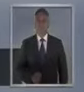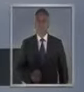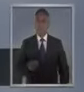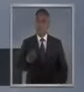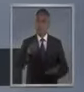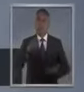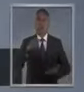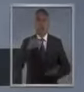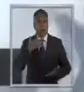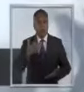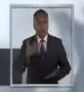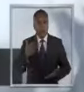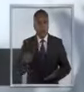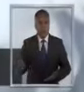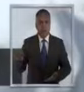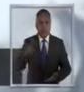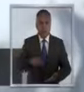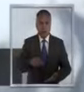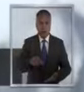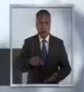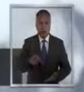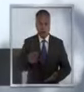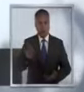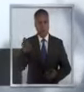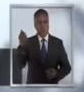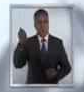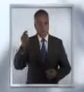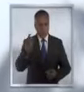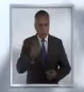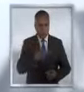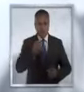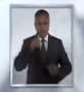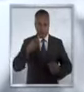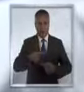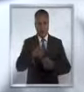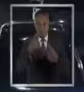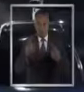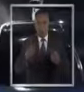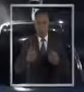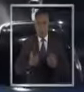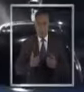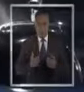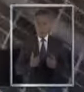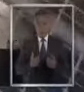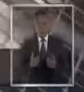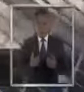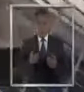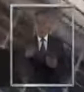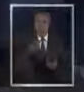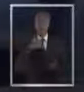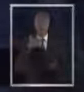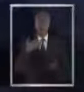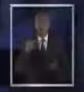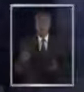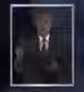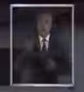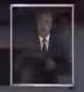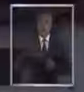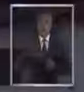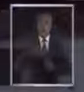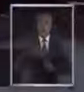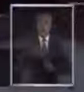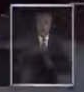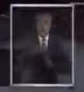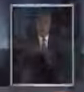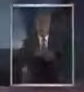¿Por qué volver? Me hicieron tantas veces esta pregunta. ¿Por qué volver a liderar un país con tantos problemas